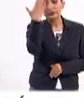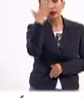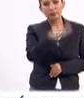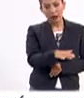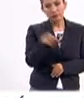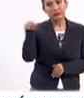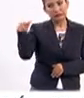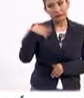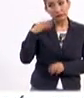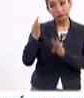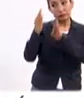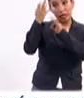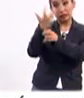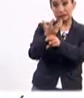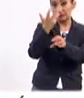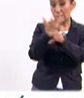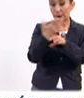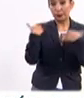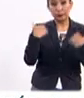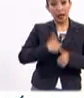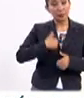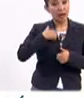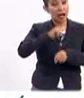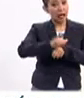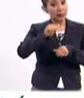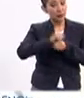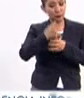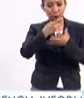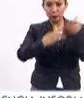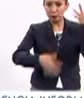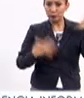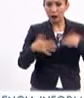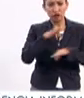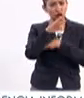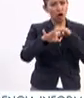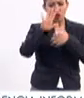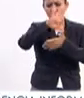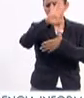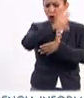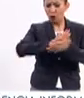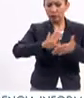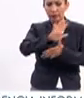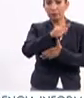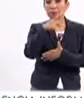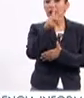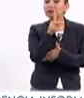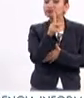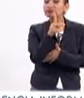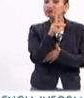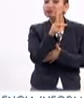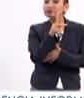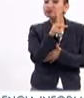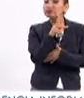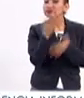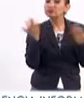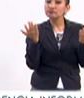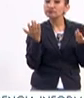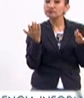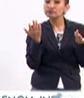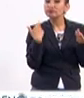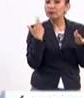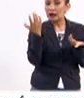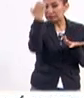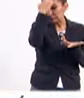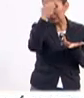que tenemos enfrente a Estados Unidos, a Canadá, Argentina, etcétera, todo el continente, pero